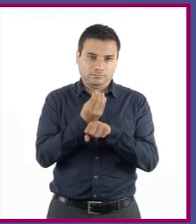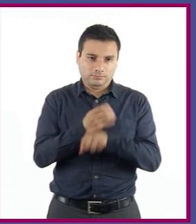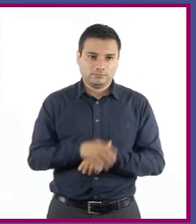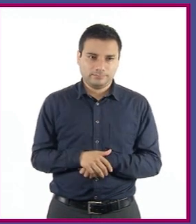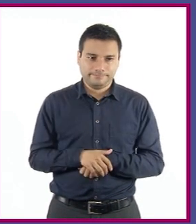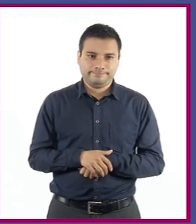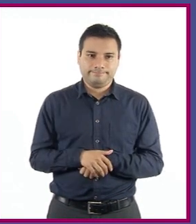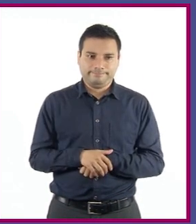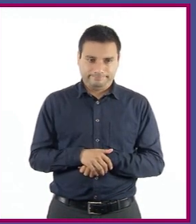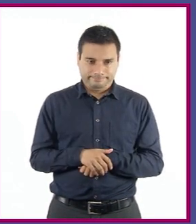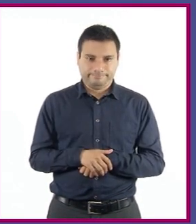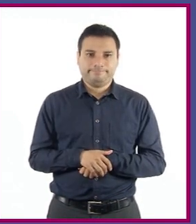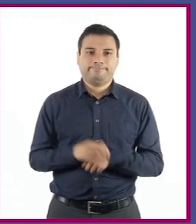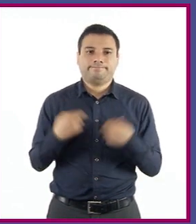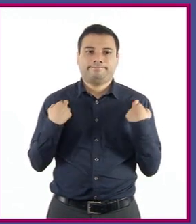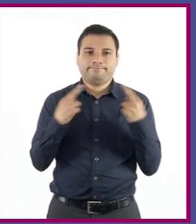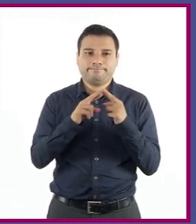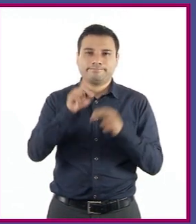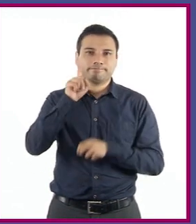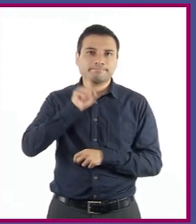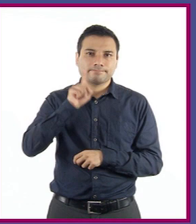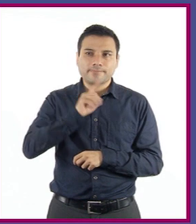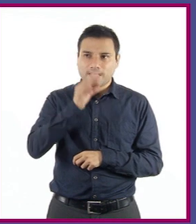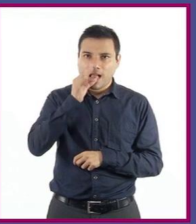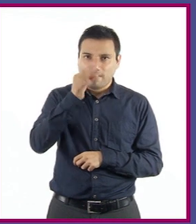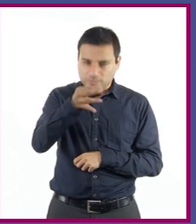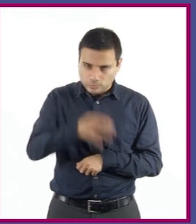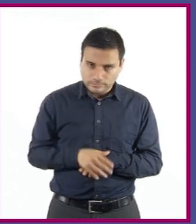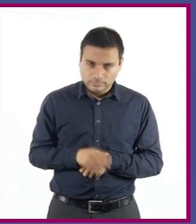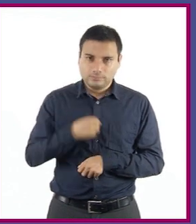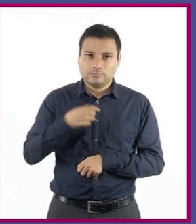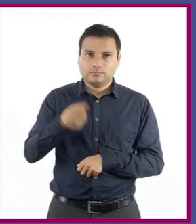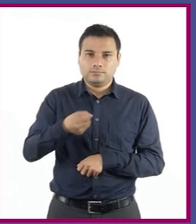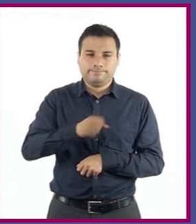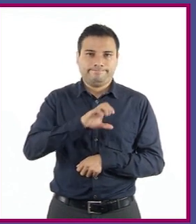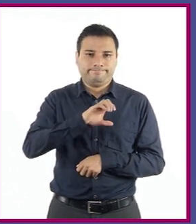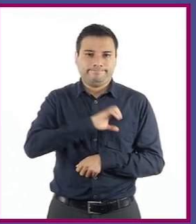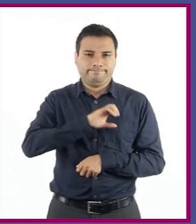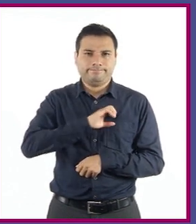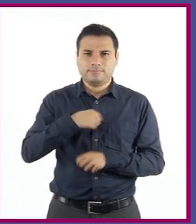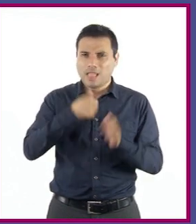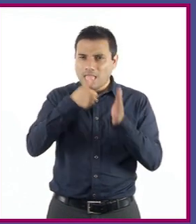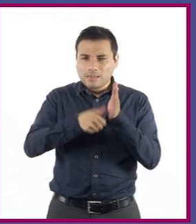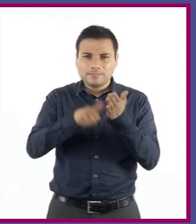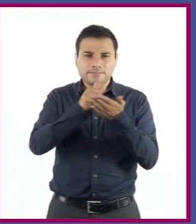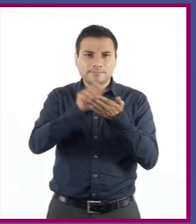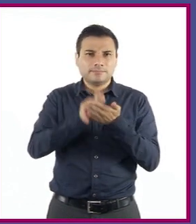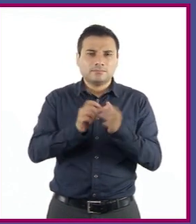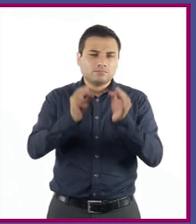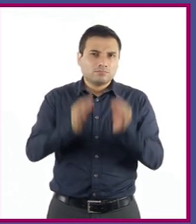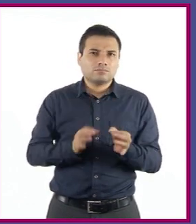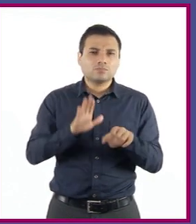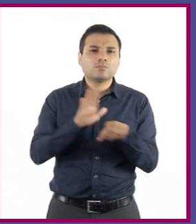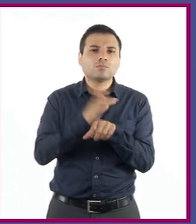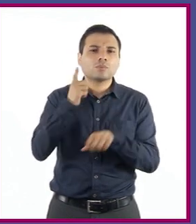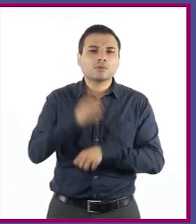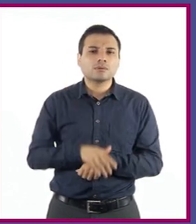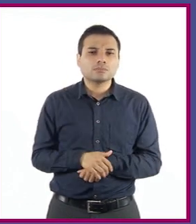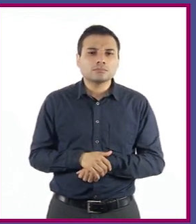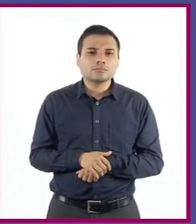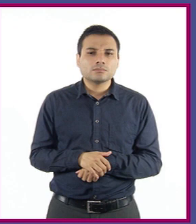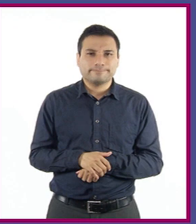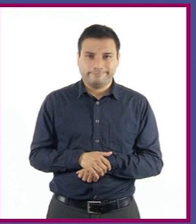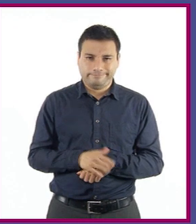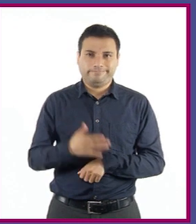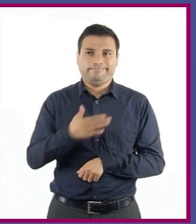Estimada maestra Zamudio, le hago llegar un cordial saludo. El motivo de esta carta es para comentarle acerca del estado en que se